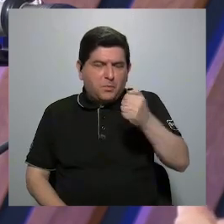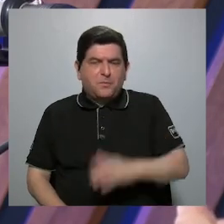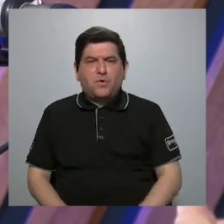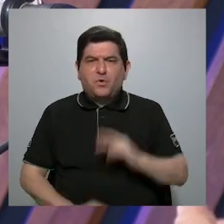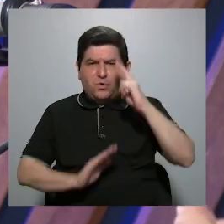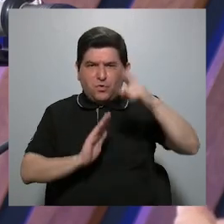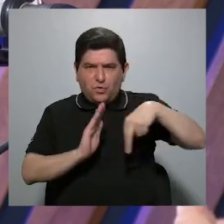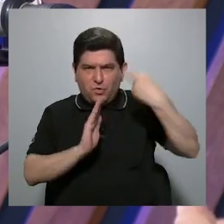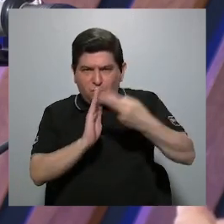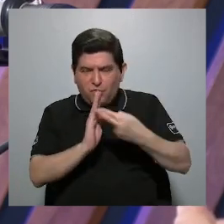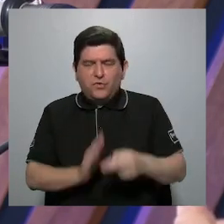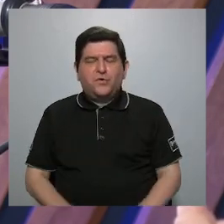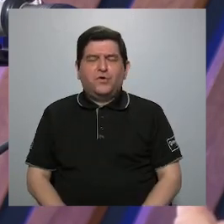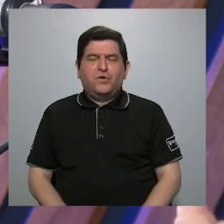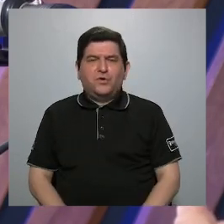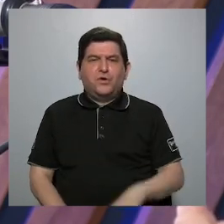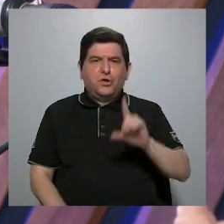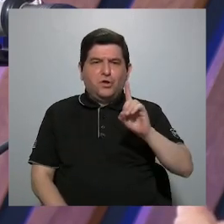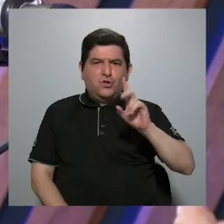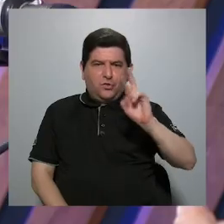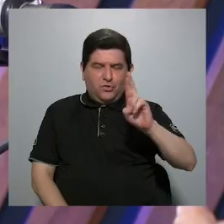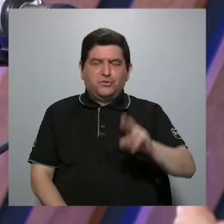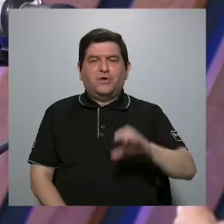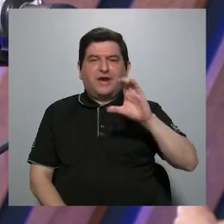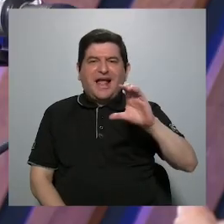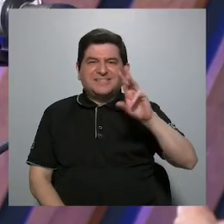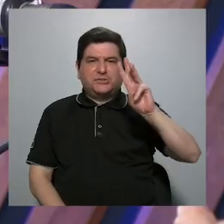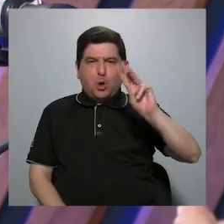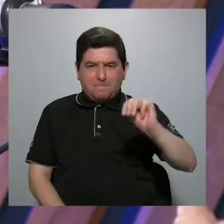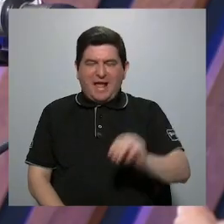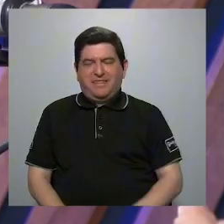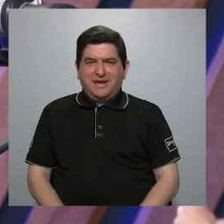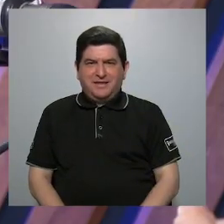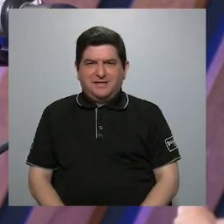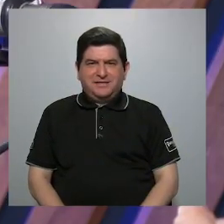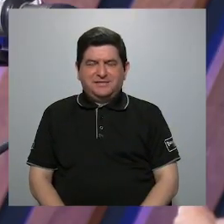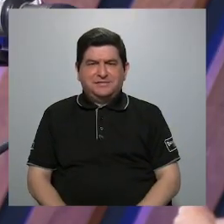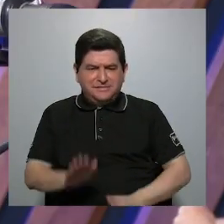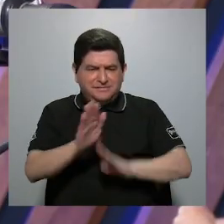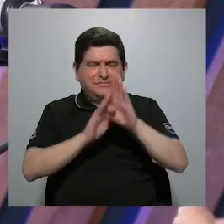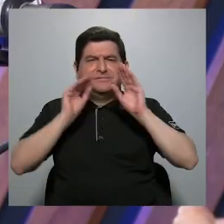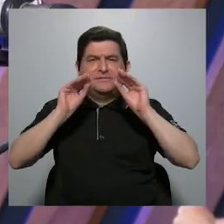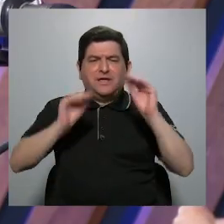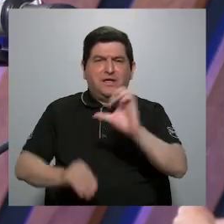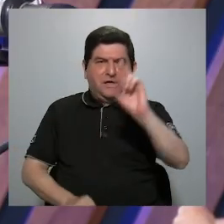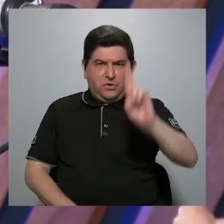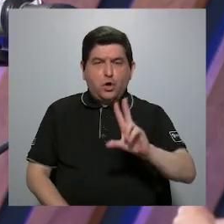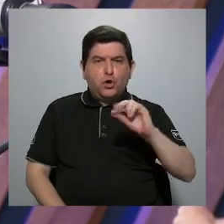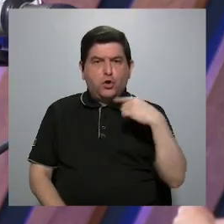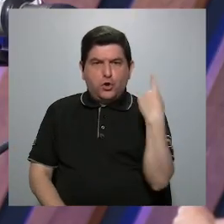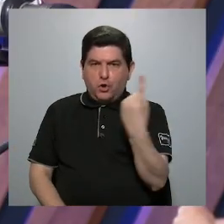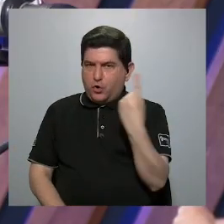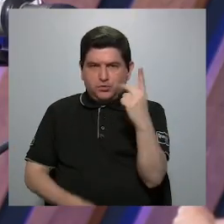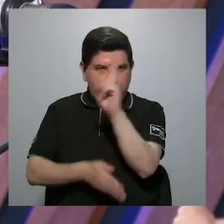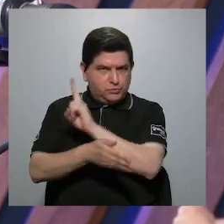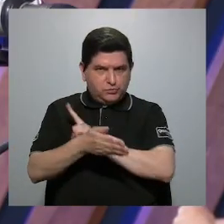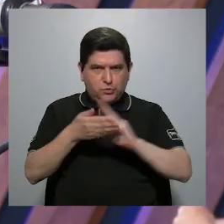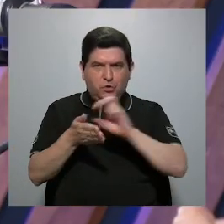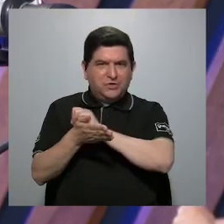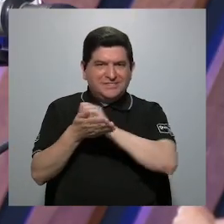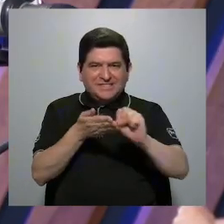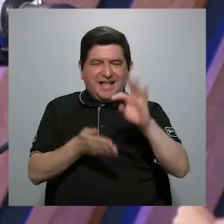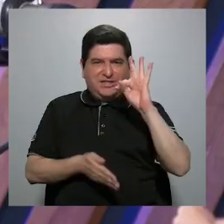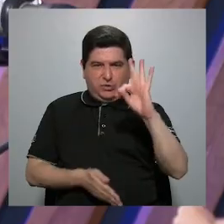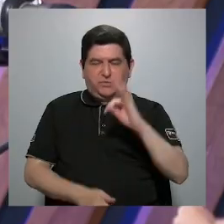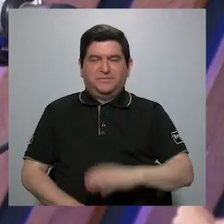poco del papel del doctor Castro Madrid en el desarrollo de la educación en Costa Rica, porque no solo fue la Universidad